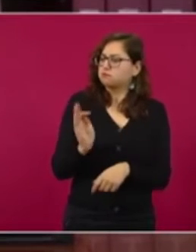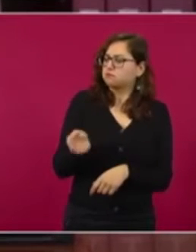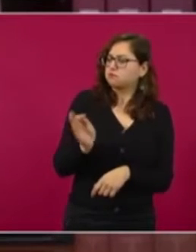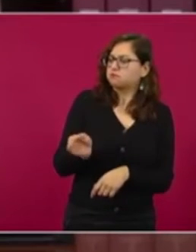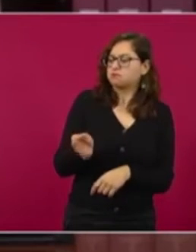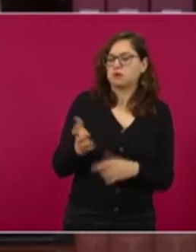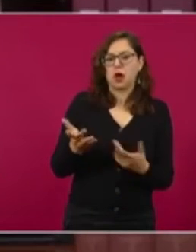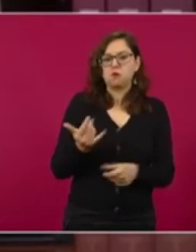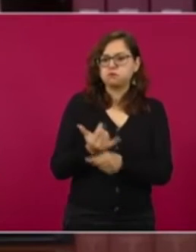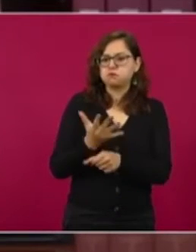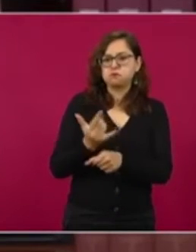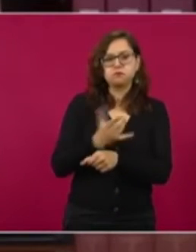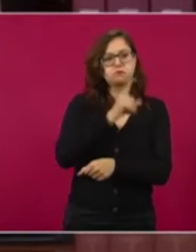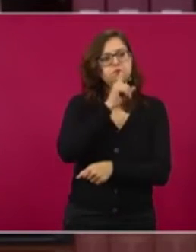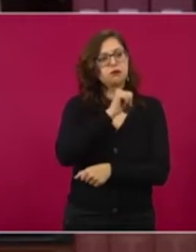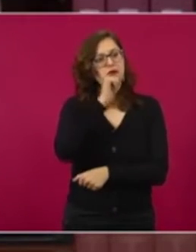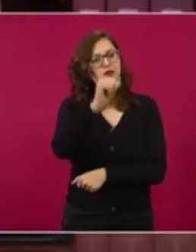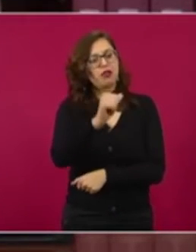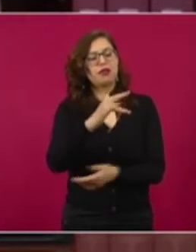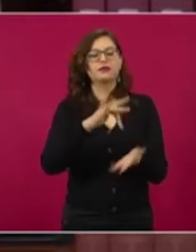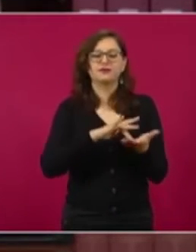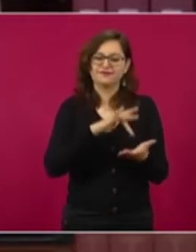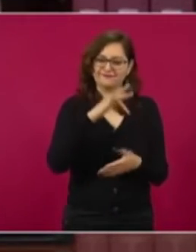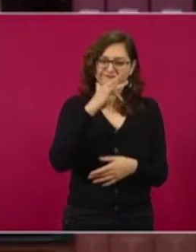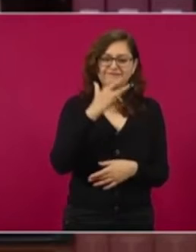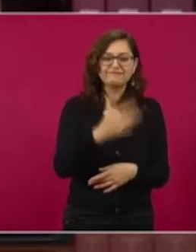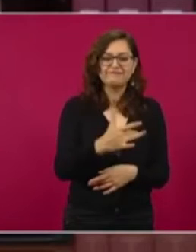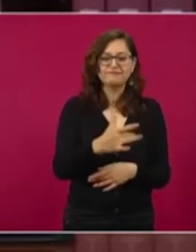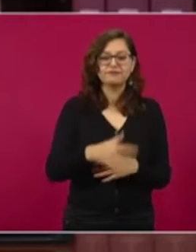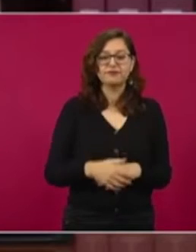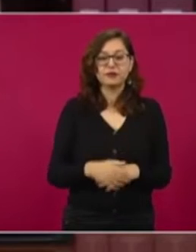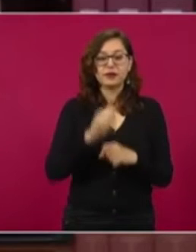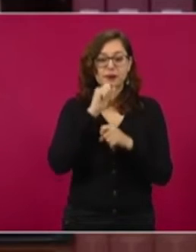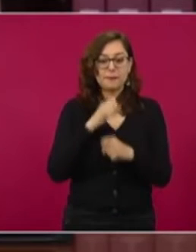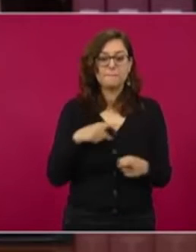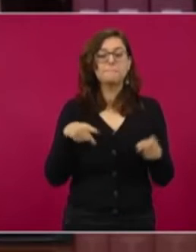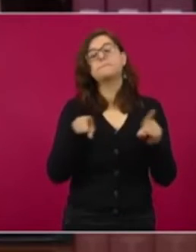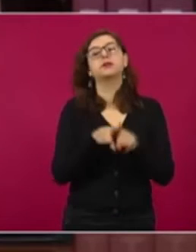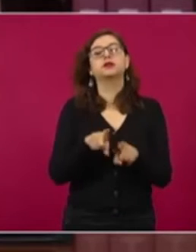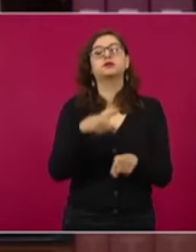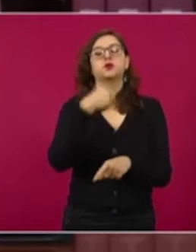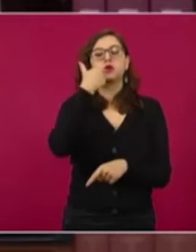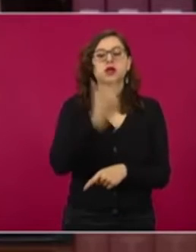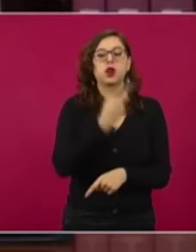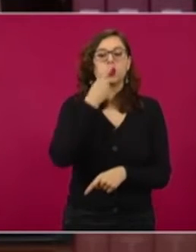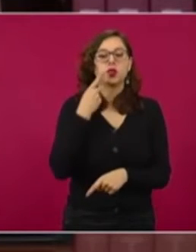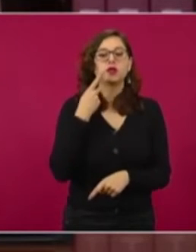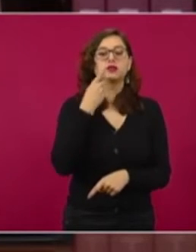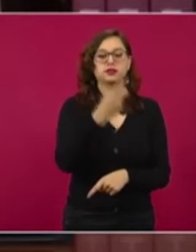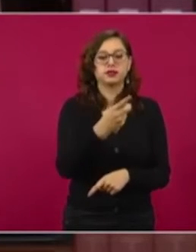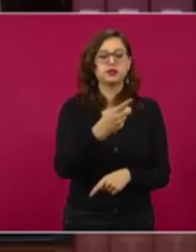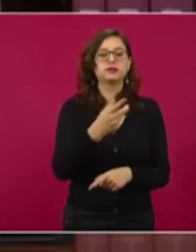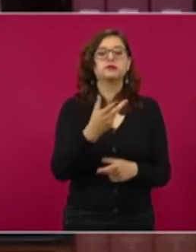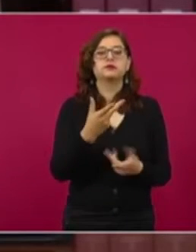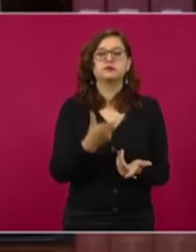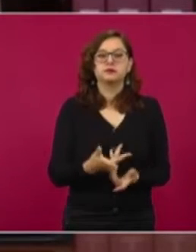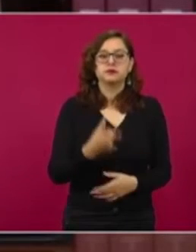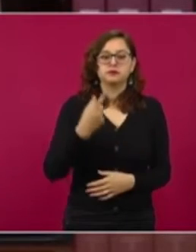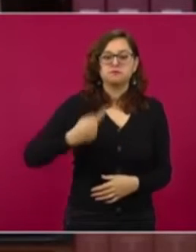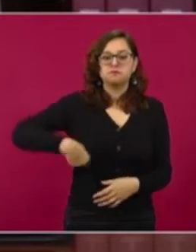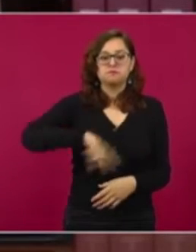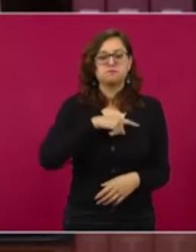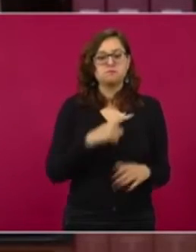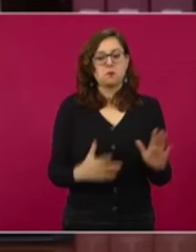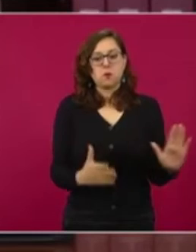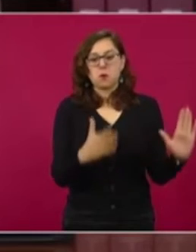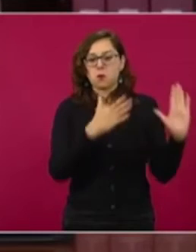esta compraventa y decirles que nos comprometemos